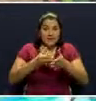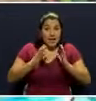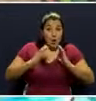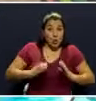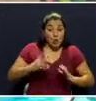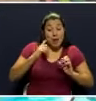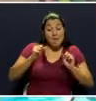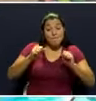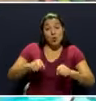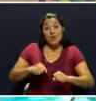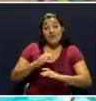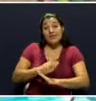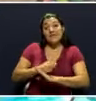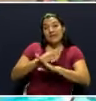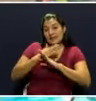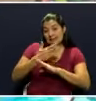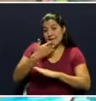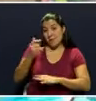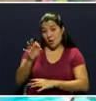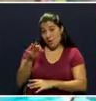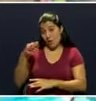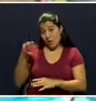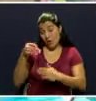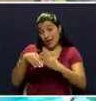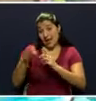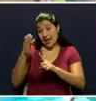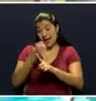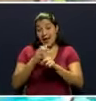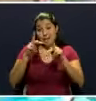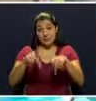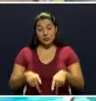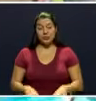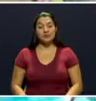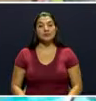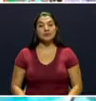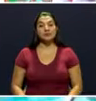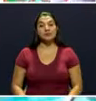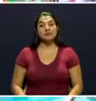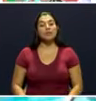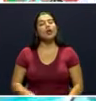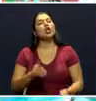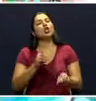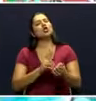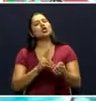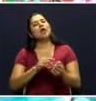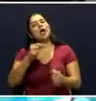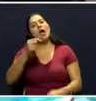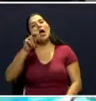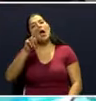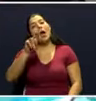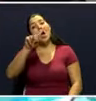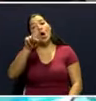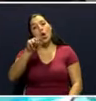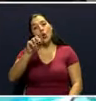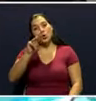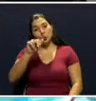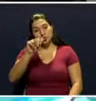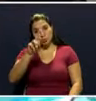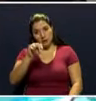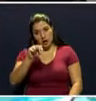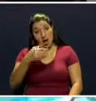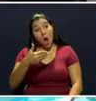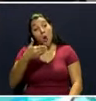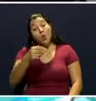en la respuesta de cada una de las personas a la infección. Doctora Guzmán, a la hora de elaborar